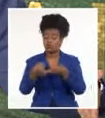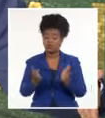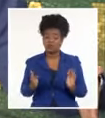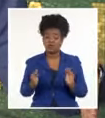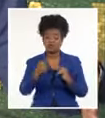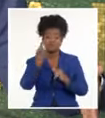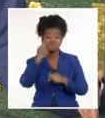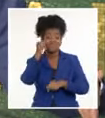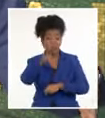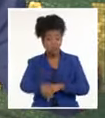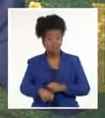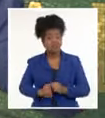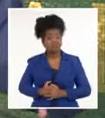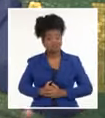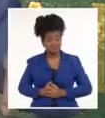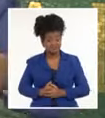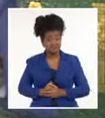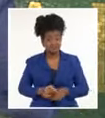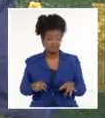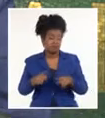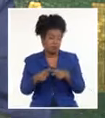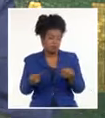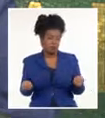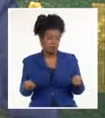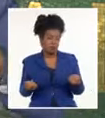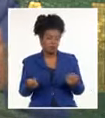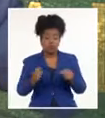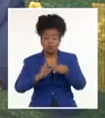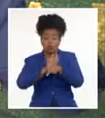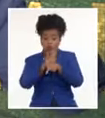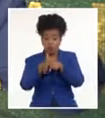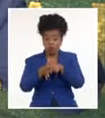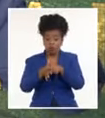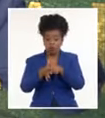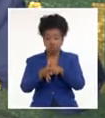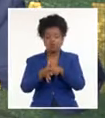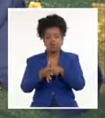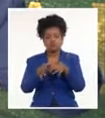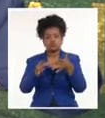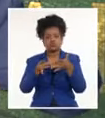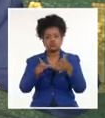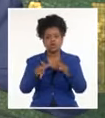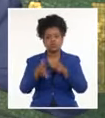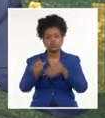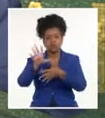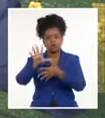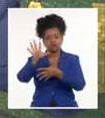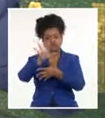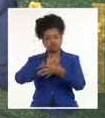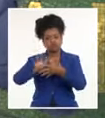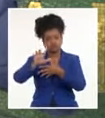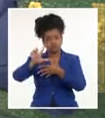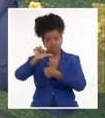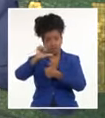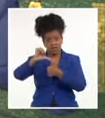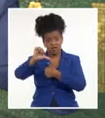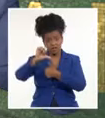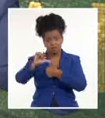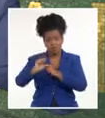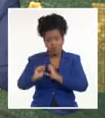justamente, porque esta pandemia pudo ser controlada de manera mucho más efectiva si es que